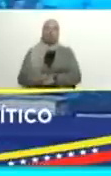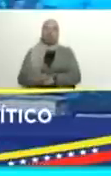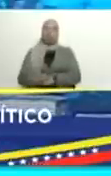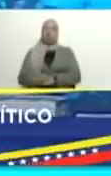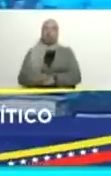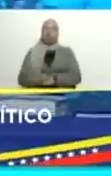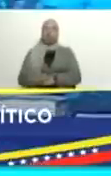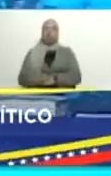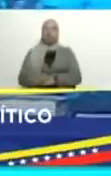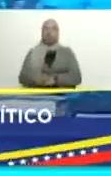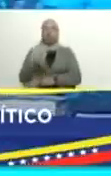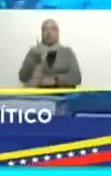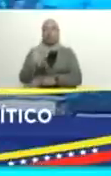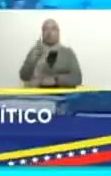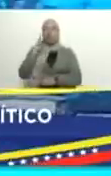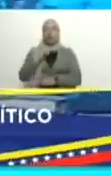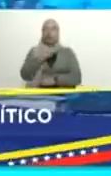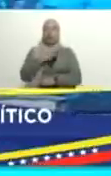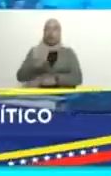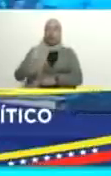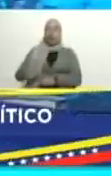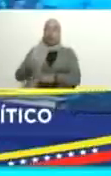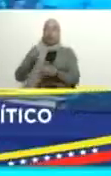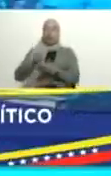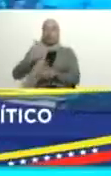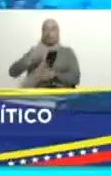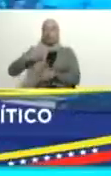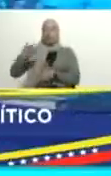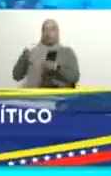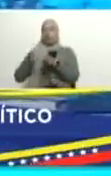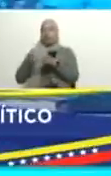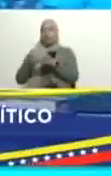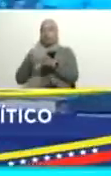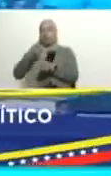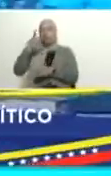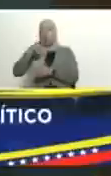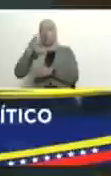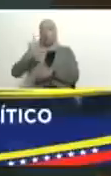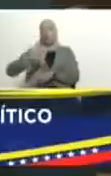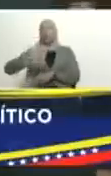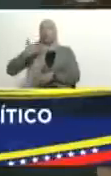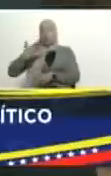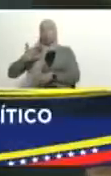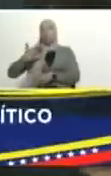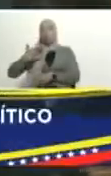a Didalco Bolívar, presidente del partido Podemos, querido Didalco, compañero.